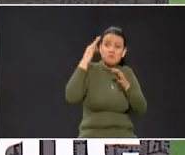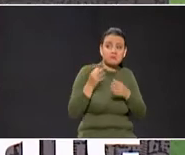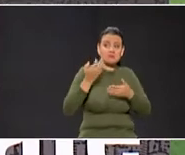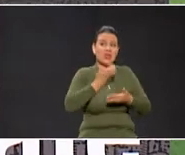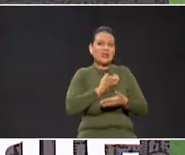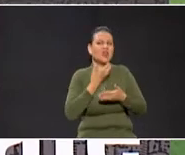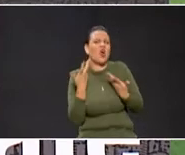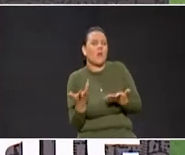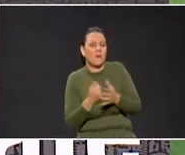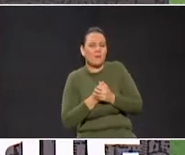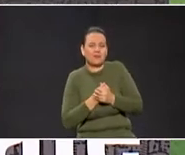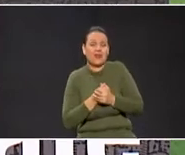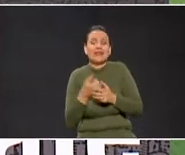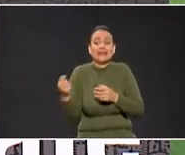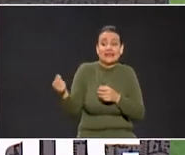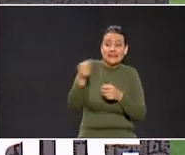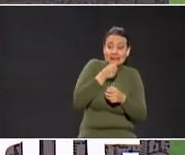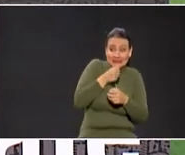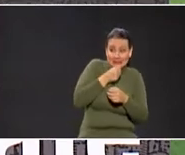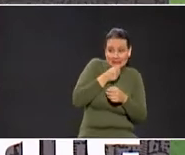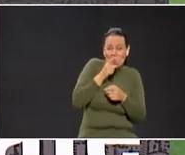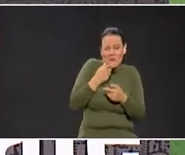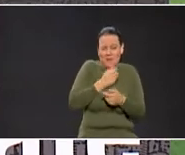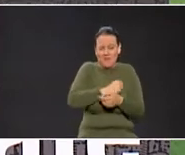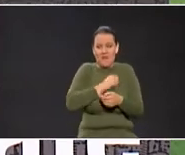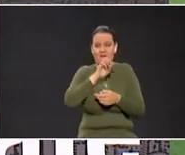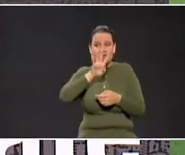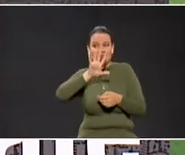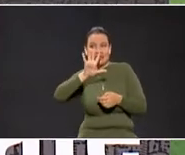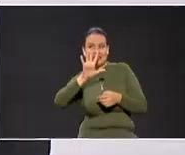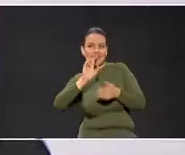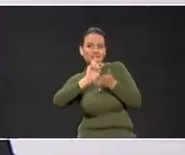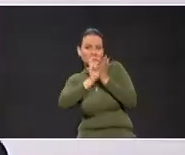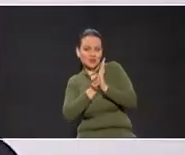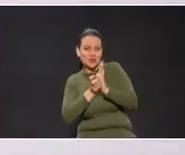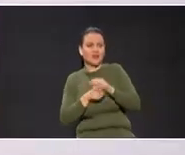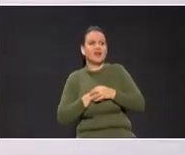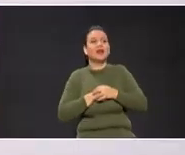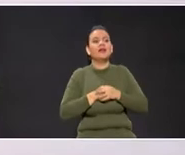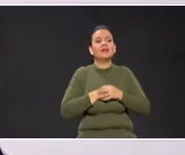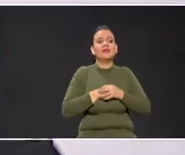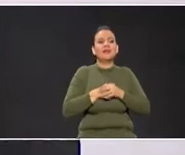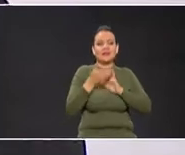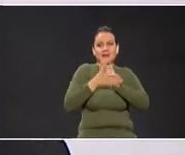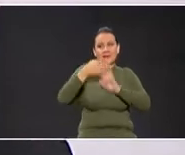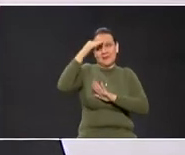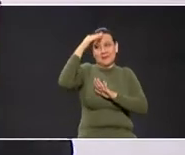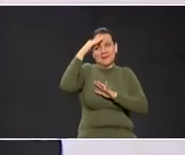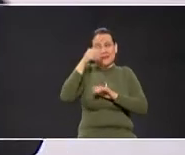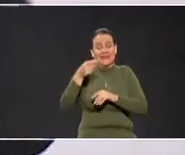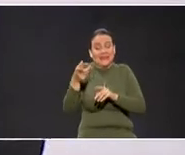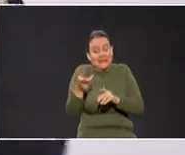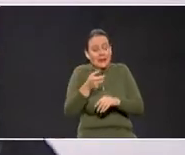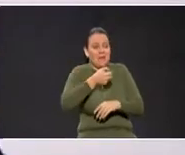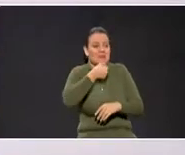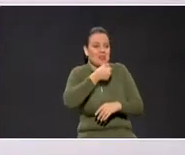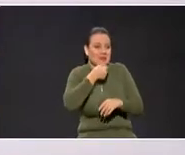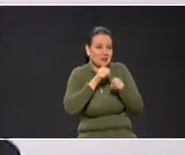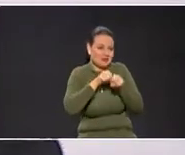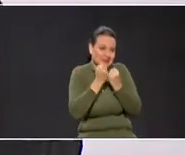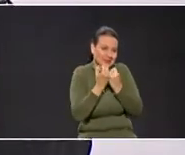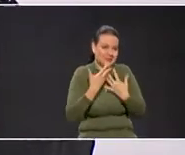mano candidato víctor tiene 45 segundos para responder bueno algunas fallas técnicas yo quería empezar